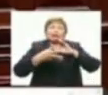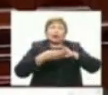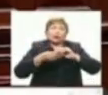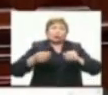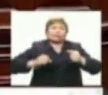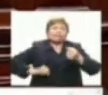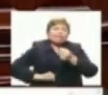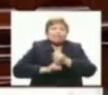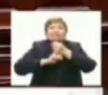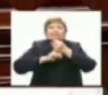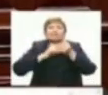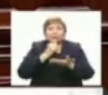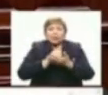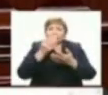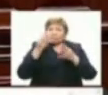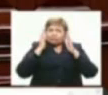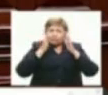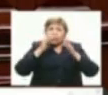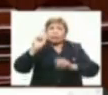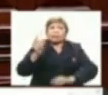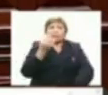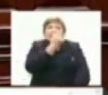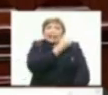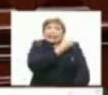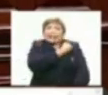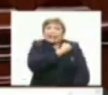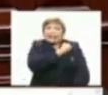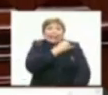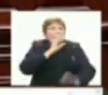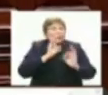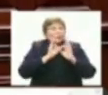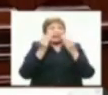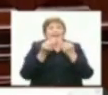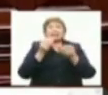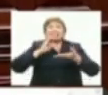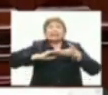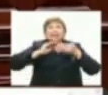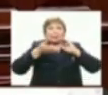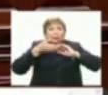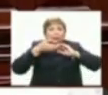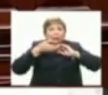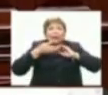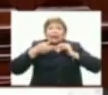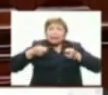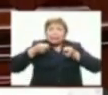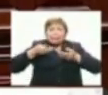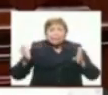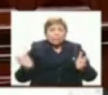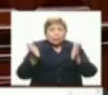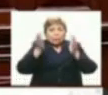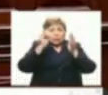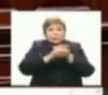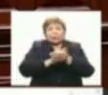del fortalecimiento de la educación destinada a la primera infancia junto a las familias y comunidades. El impulso del mejoramiento